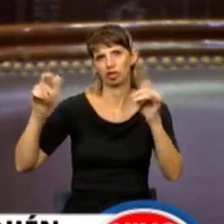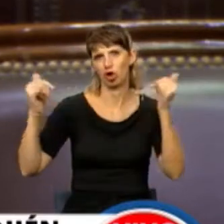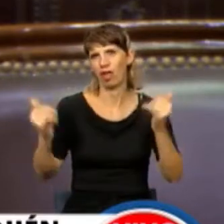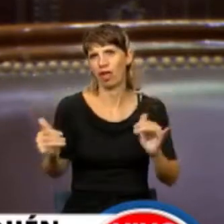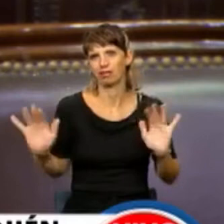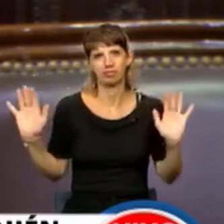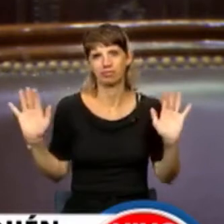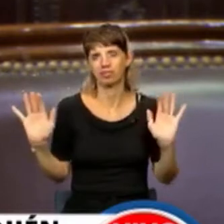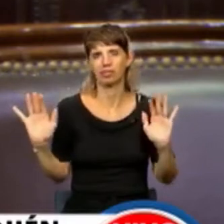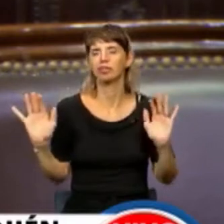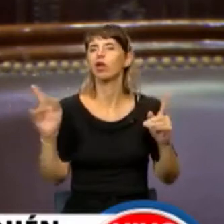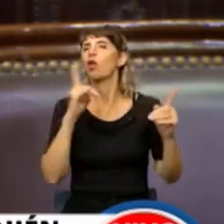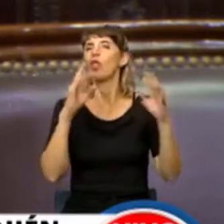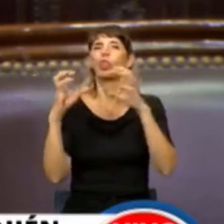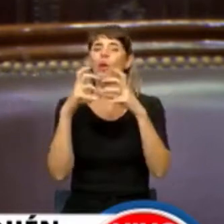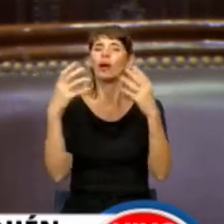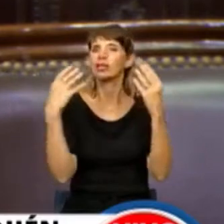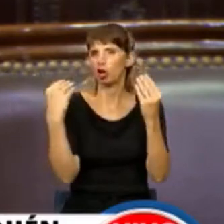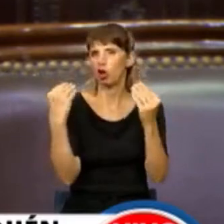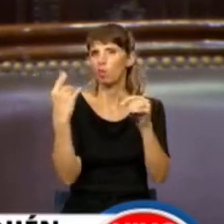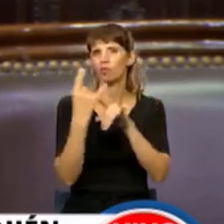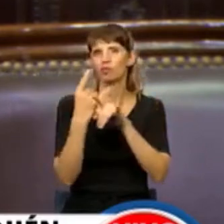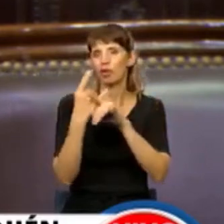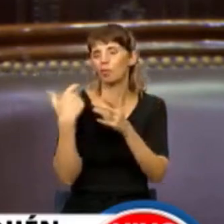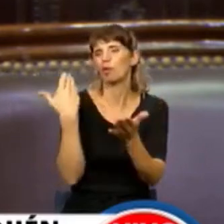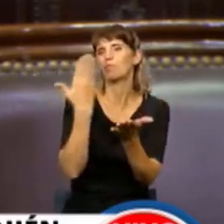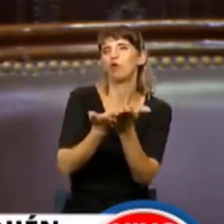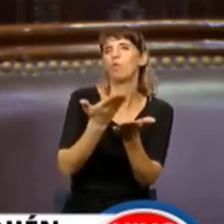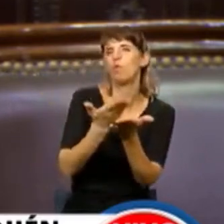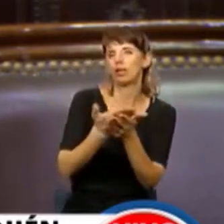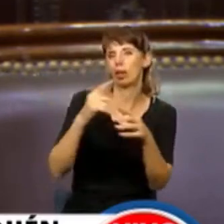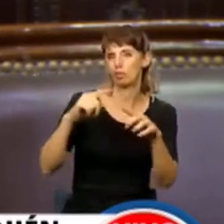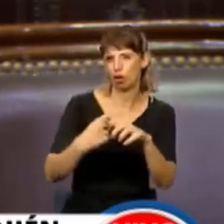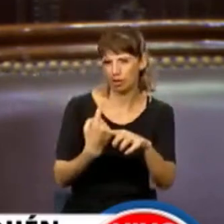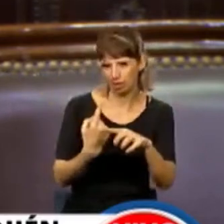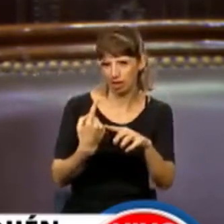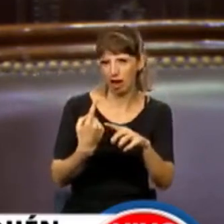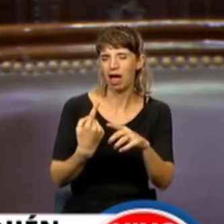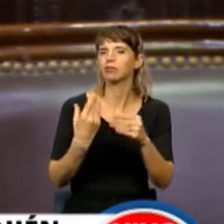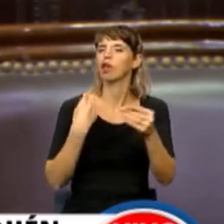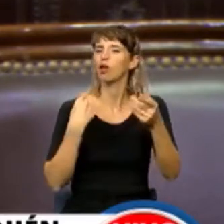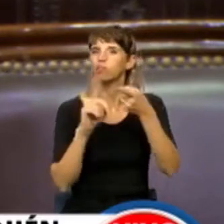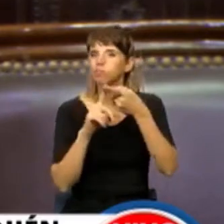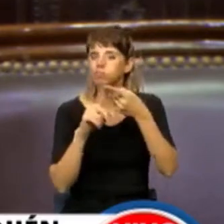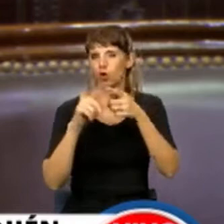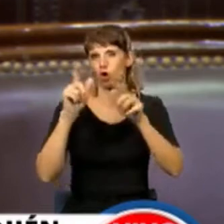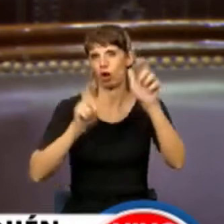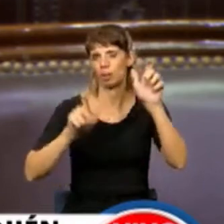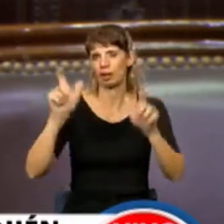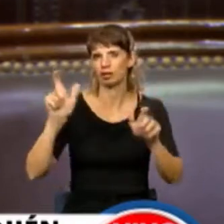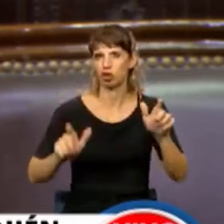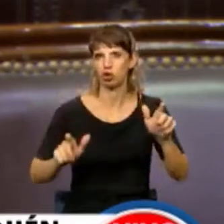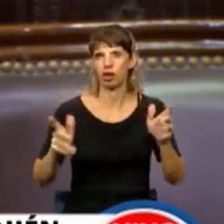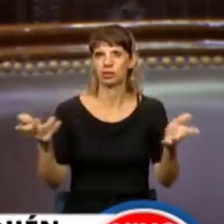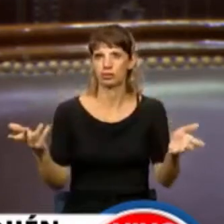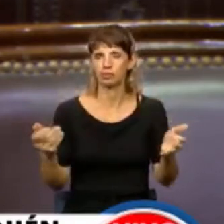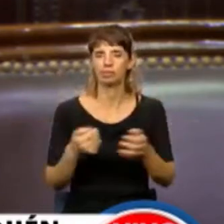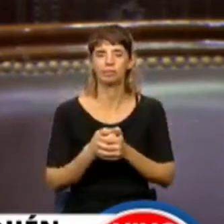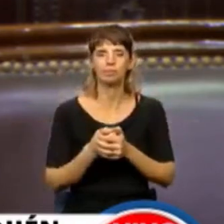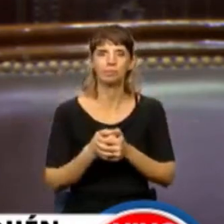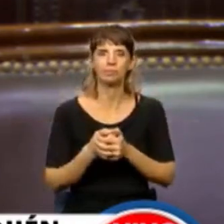caso, tenemos a través de propuestas políticas que le exponemos a la gente, y en donde, fíjese, señor presidente,